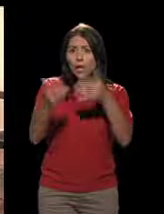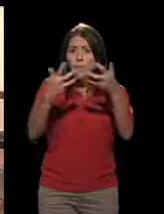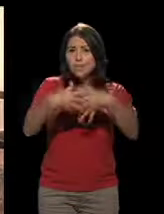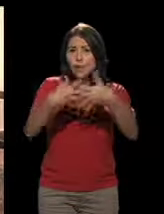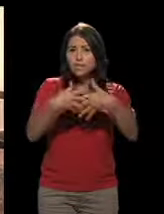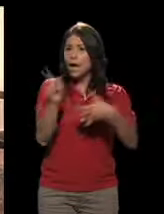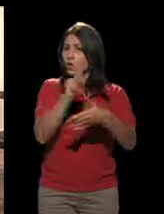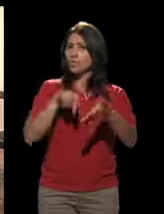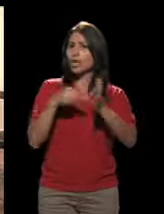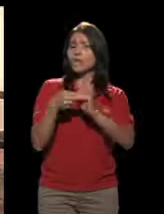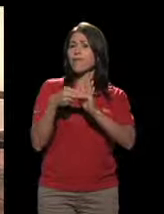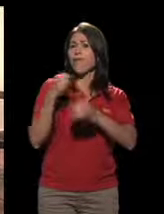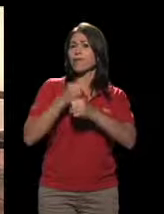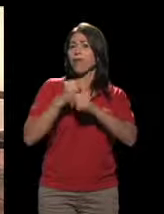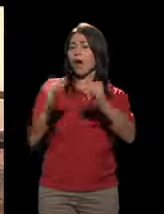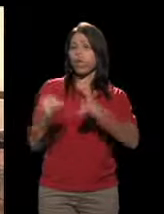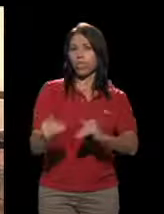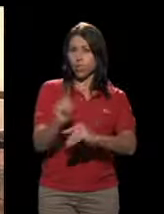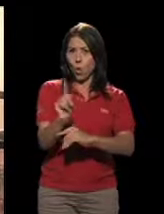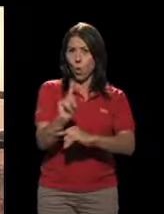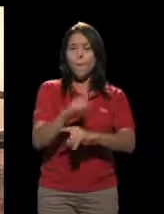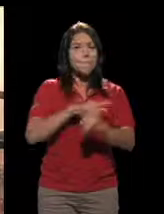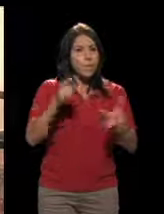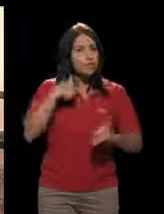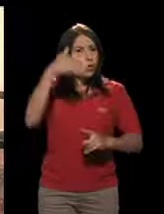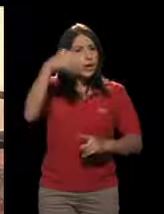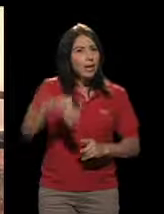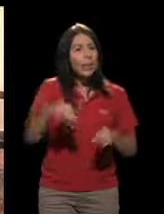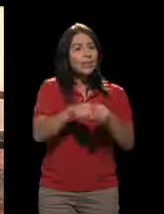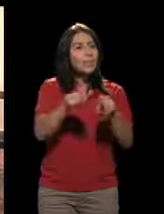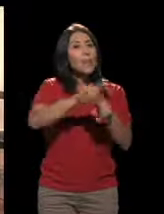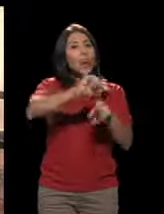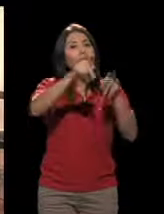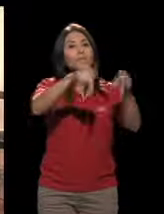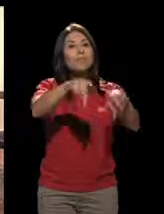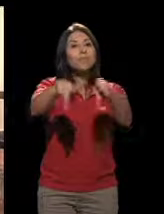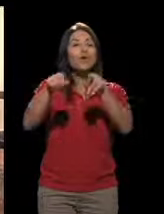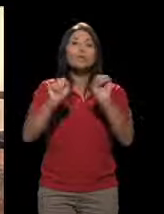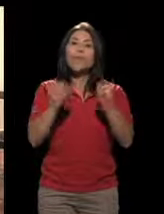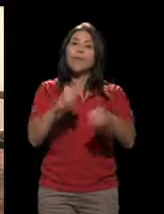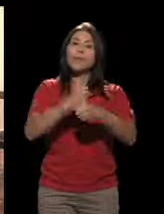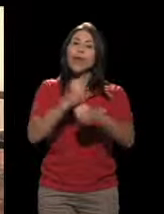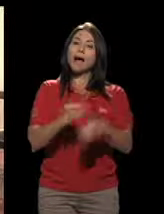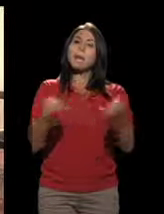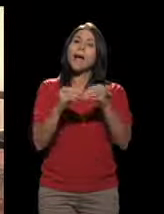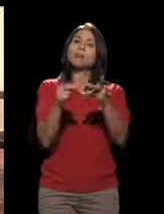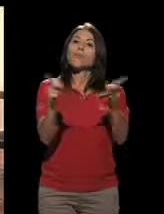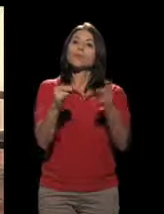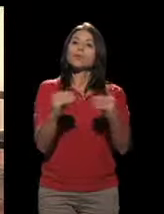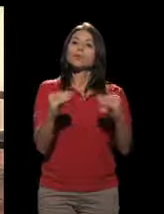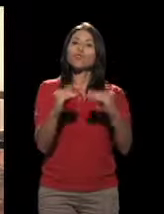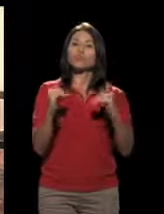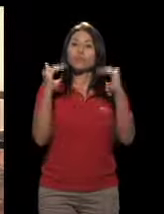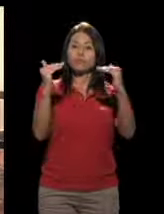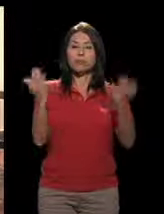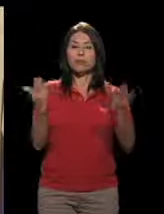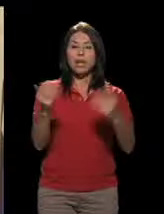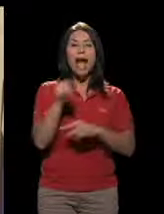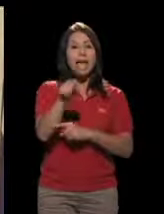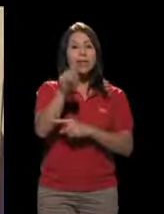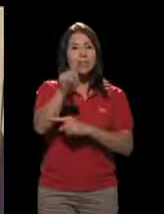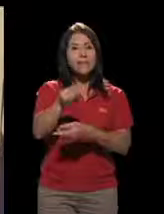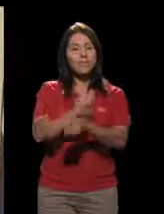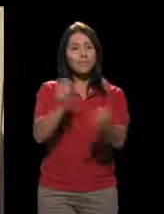que desmeritar la función, pero yo creo que también hay otras personas que pueden hacer trabajos más calificados. Ahí hay que hacer